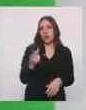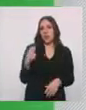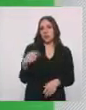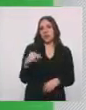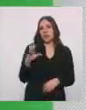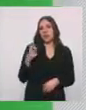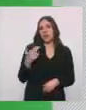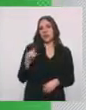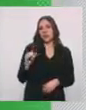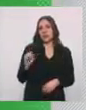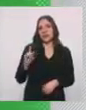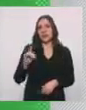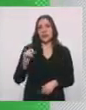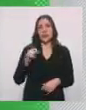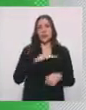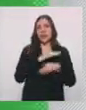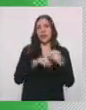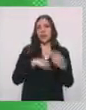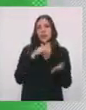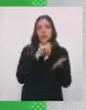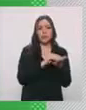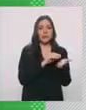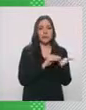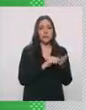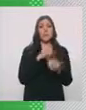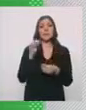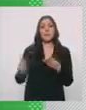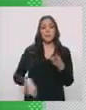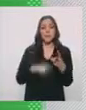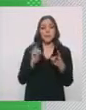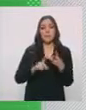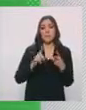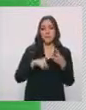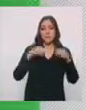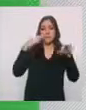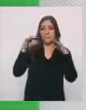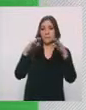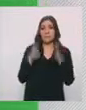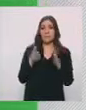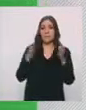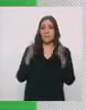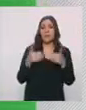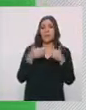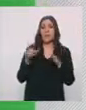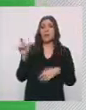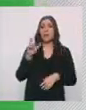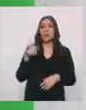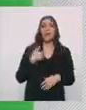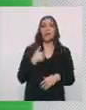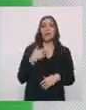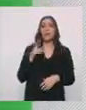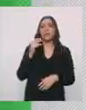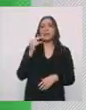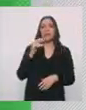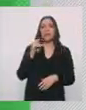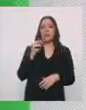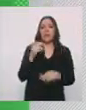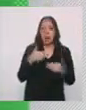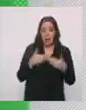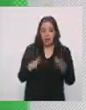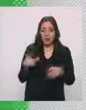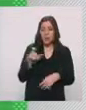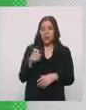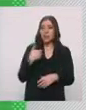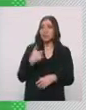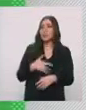ahí. Y en la tercera hoja o en el tercer sobre, que se llama Abrir cuando crea que no tengo por qué continuar, lo que sea,